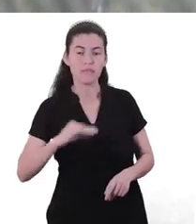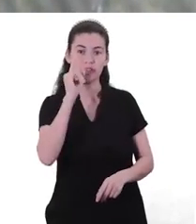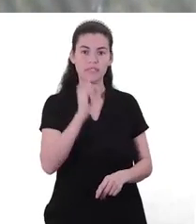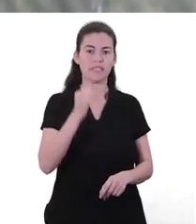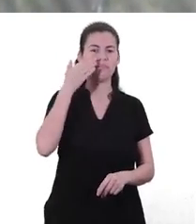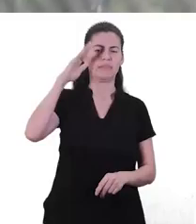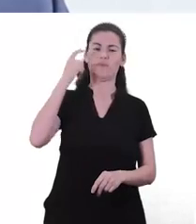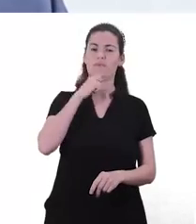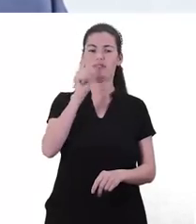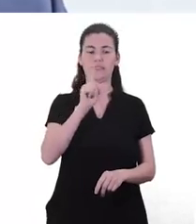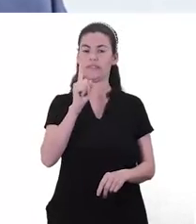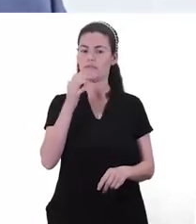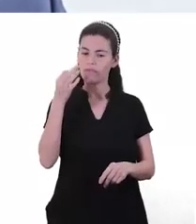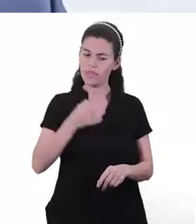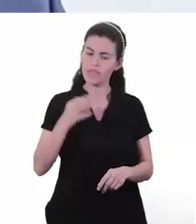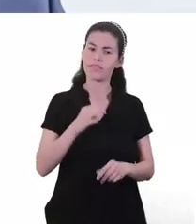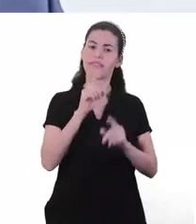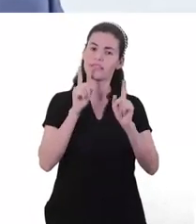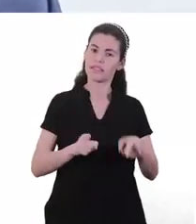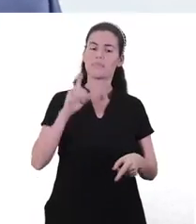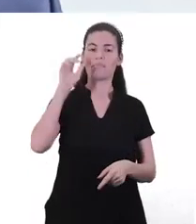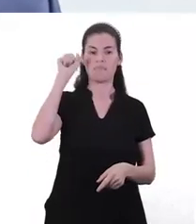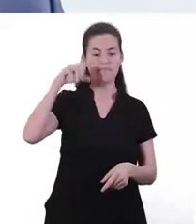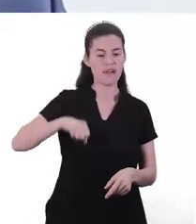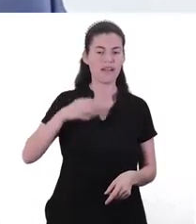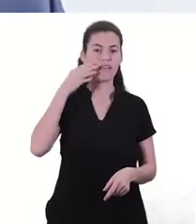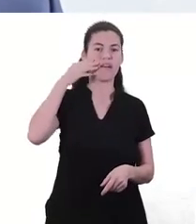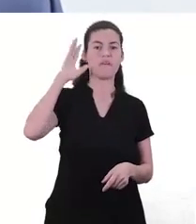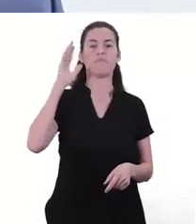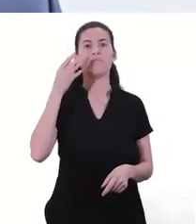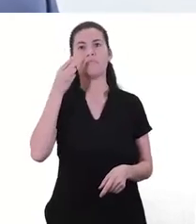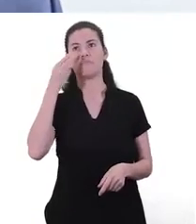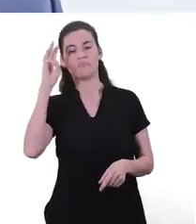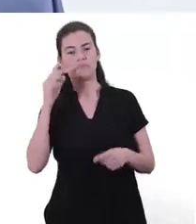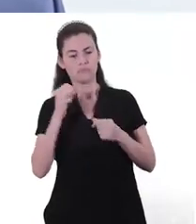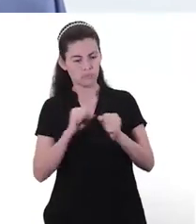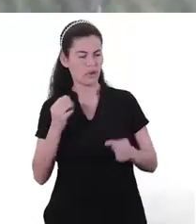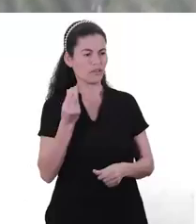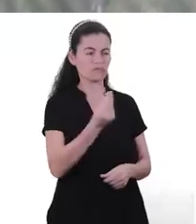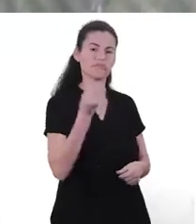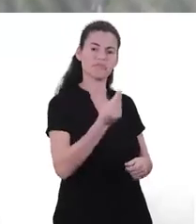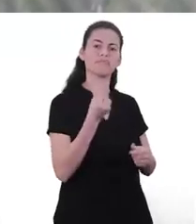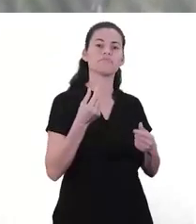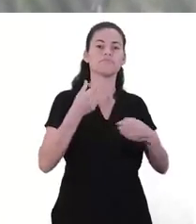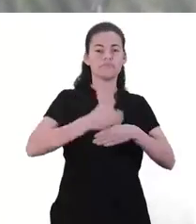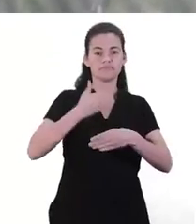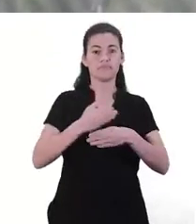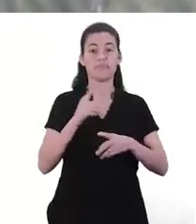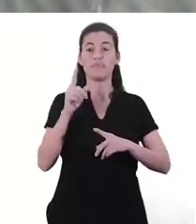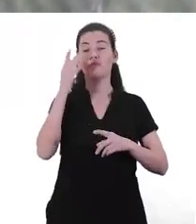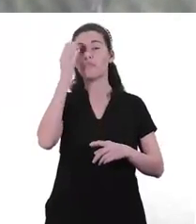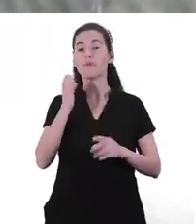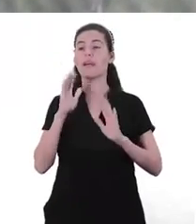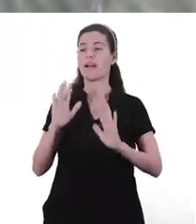esto. Claro, desde grande te llega la vergüenza, claro, digamos. Exactamente. Claro, porque desde grande ya tenemos todas las máscaras que la sociedad